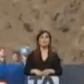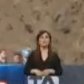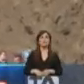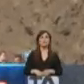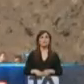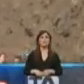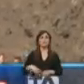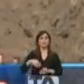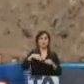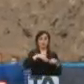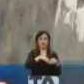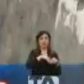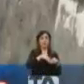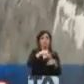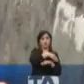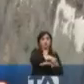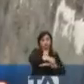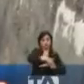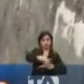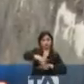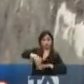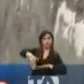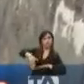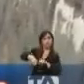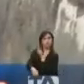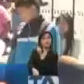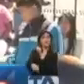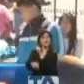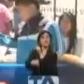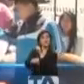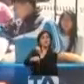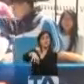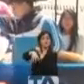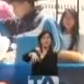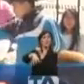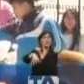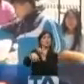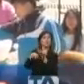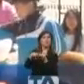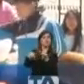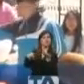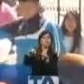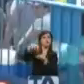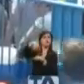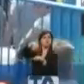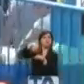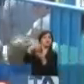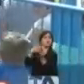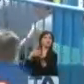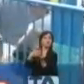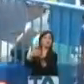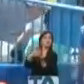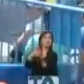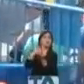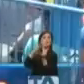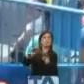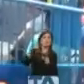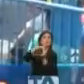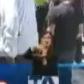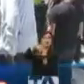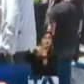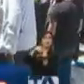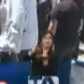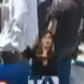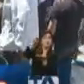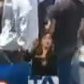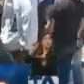La rotura del canal de abastecimiento de agua trajo consigo la suspensión del servicio a casi la mitad de la ciudad del centro norte hacia